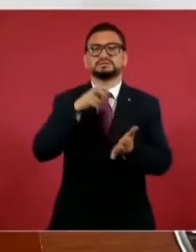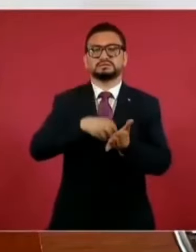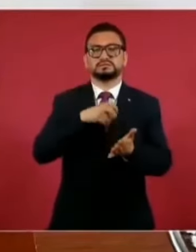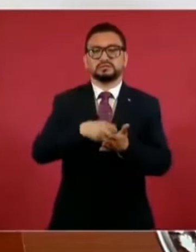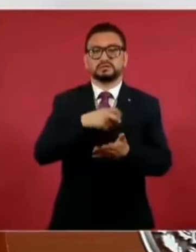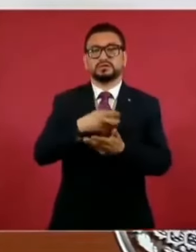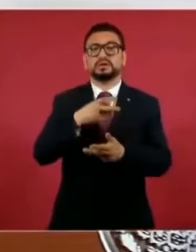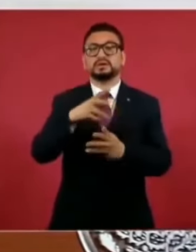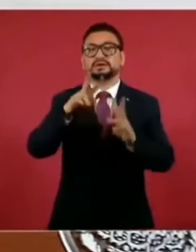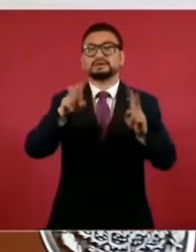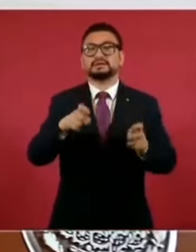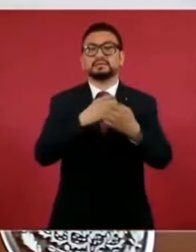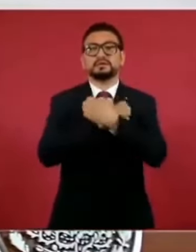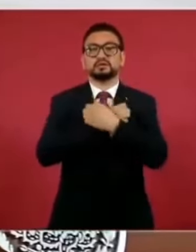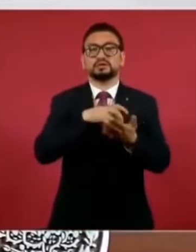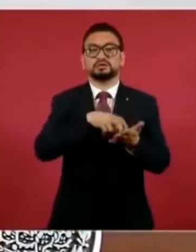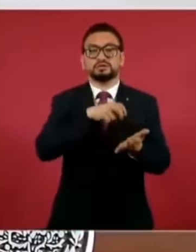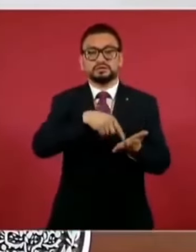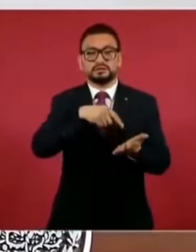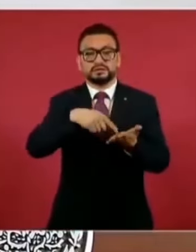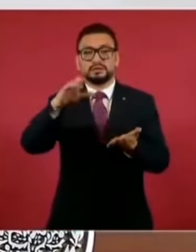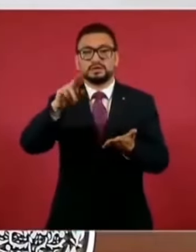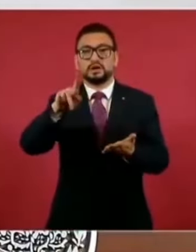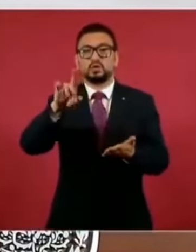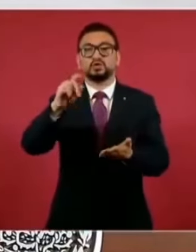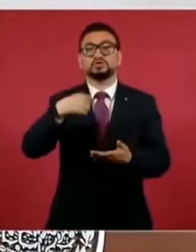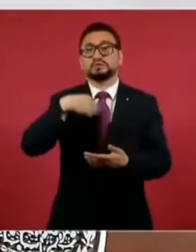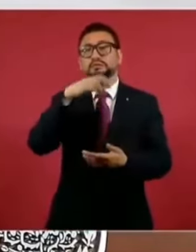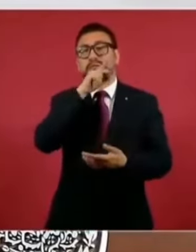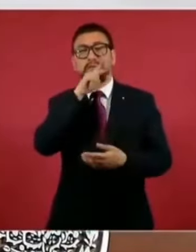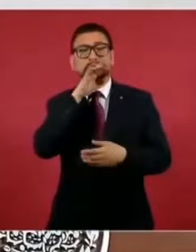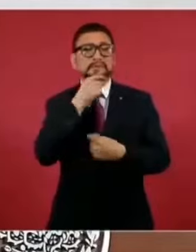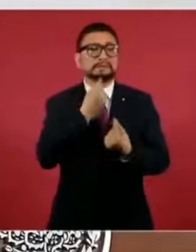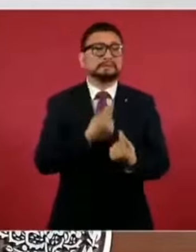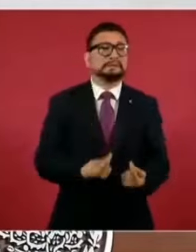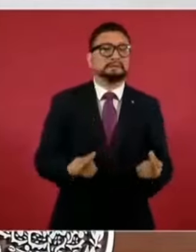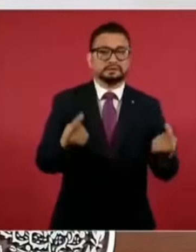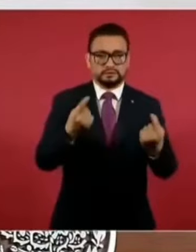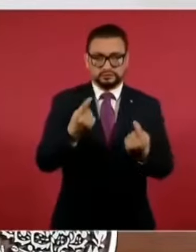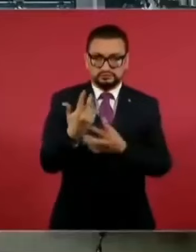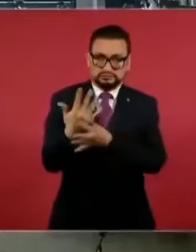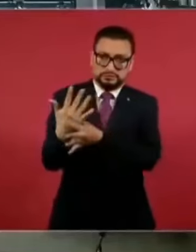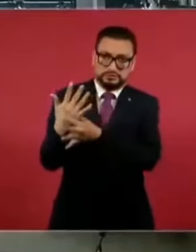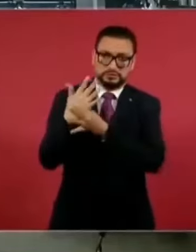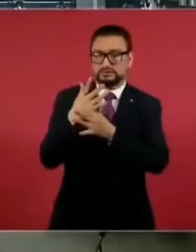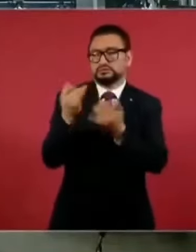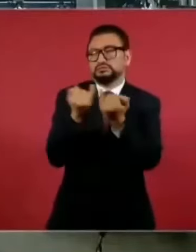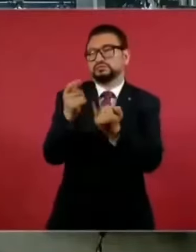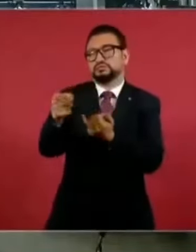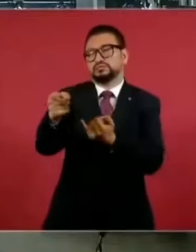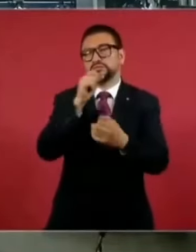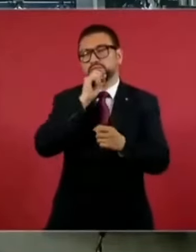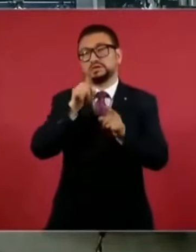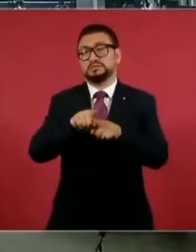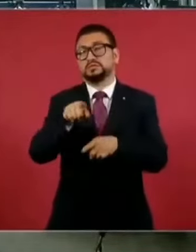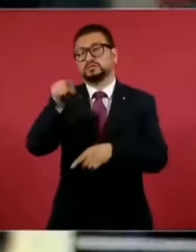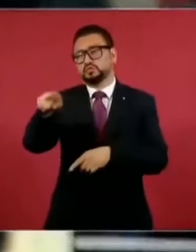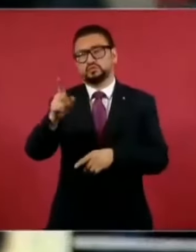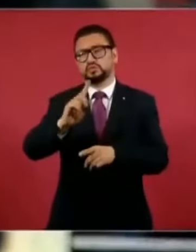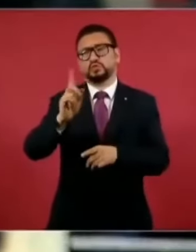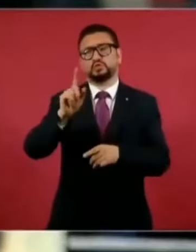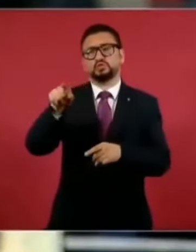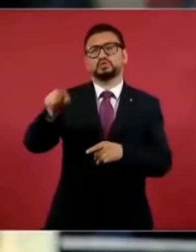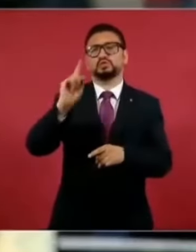Cuando la reforma educativa decía Claudio, ¿no? Es que me preocupan mucho los niños. Así estás tú. No, tú no,